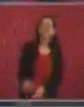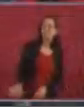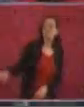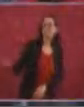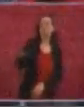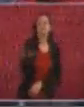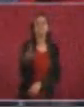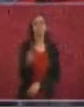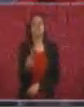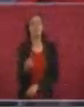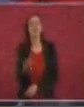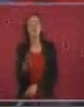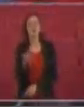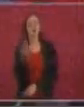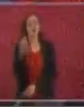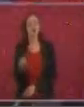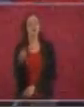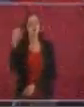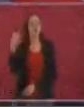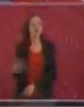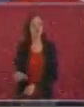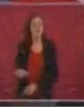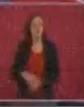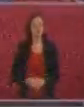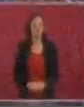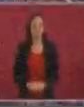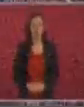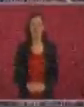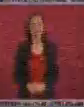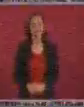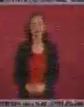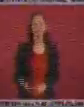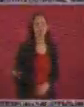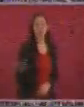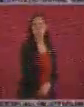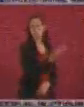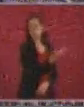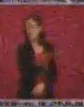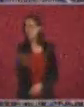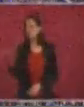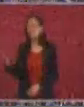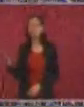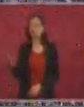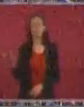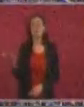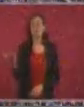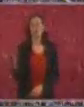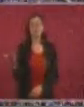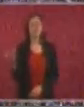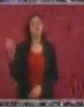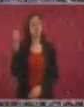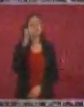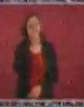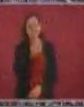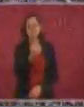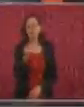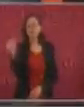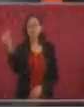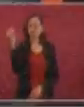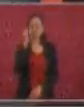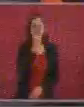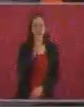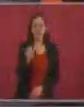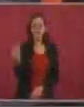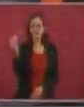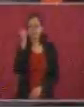500,000 votos cautivos. Yo me pregunto dónde estaba esa popularidad y esos votos cautivos el año